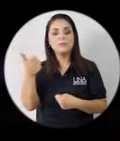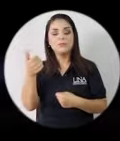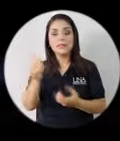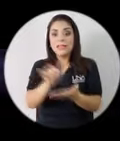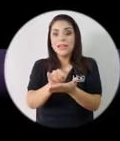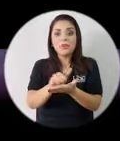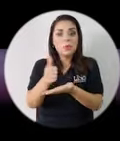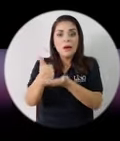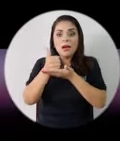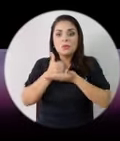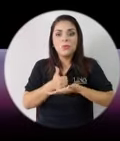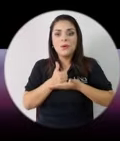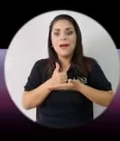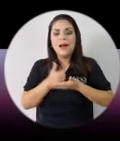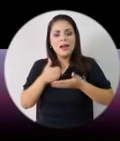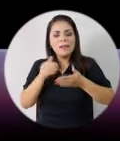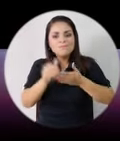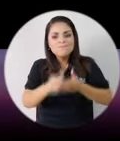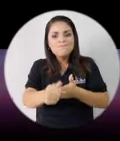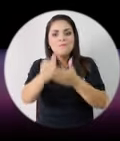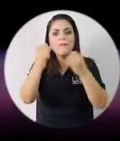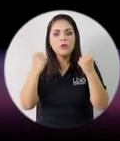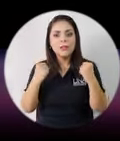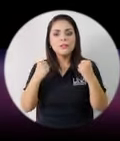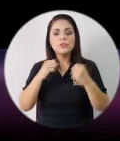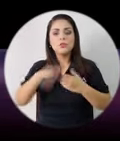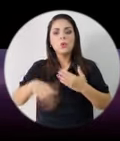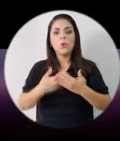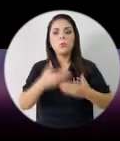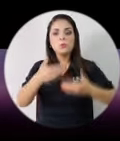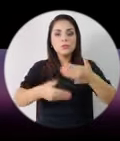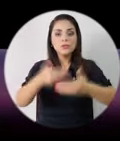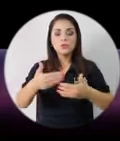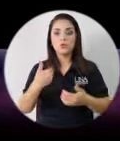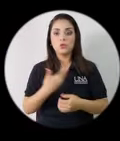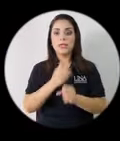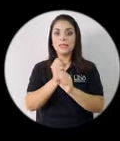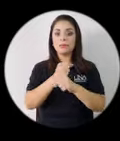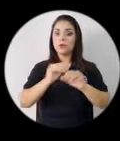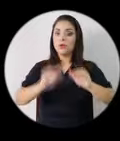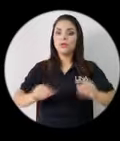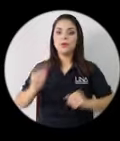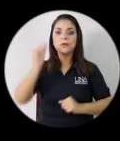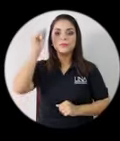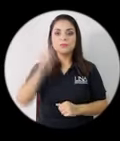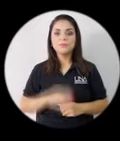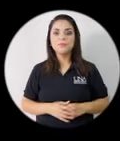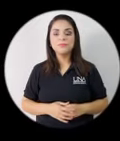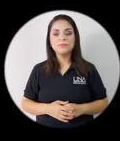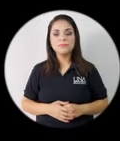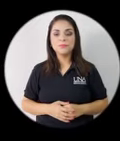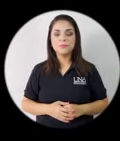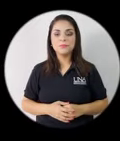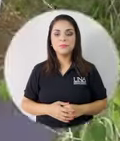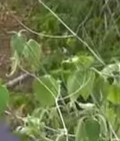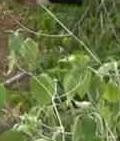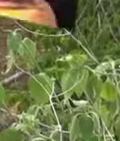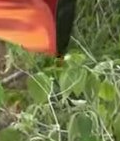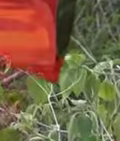Y entonces esto nos va a ayudar a orientar y fortalecer todos los procesos que nosotros realizamos con la niñez y la